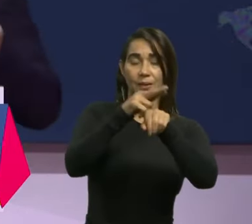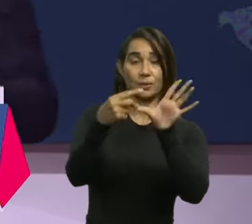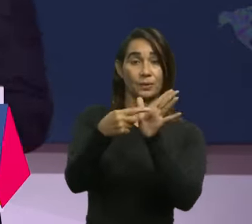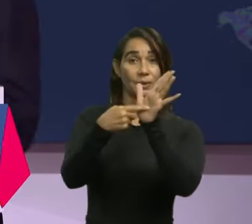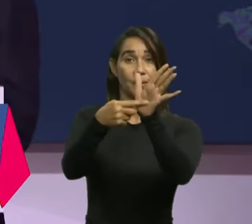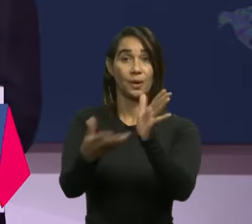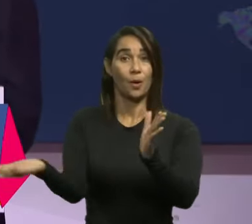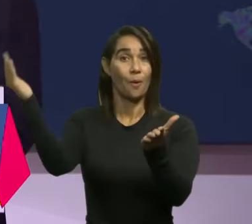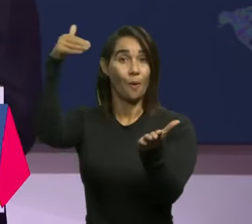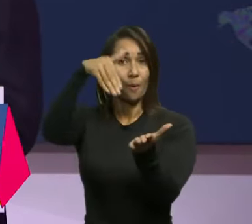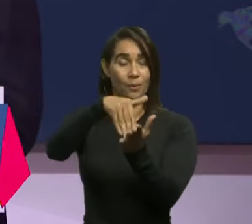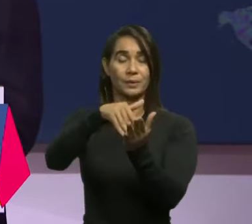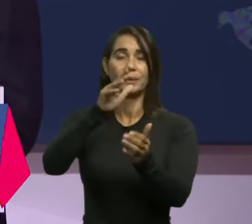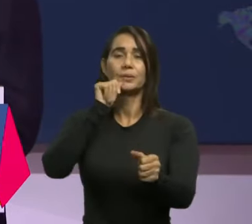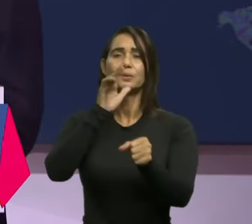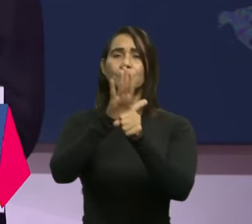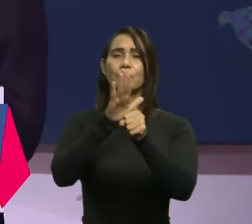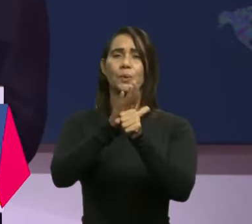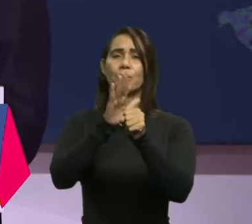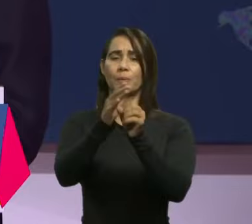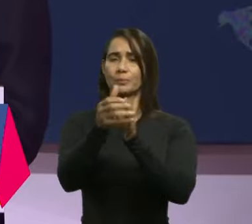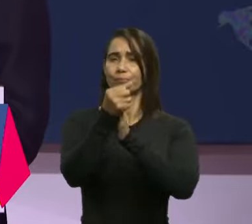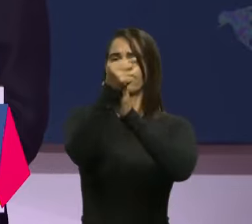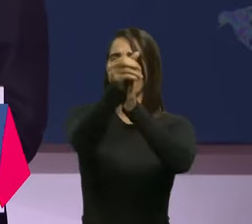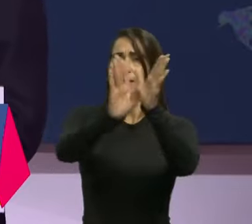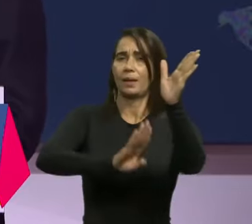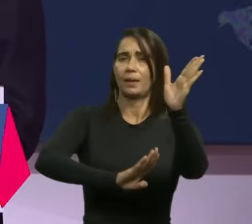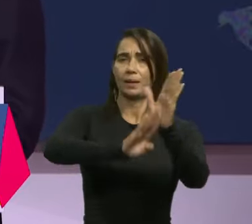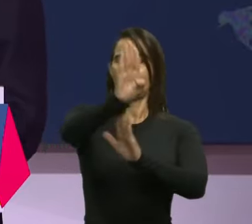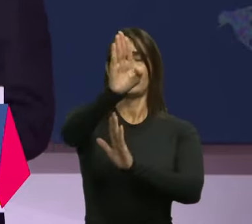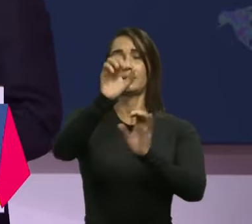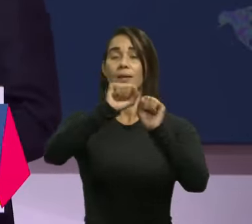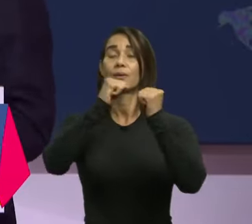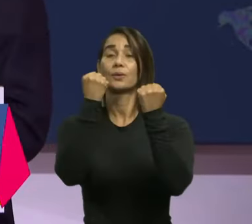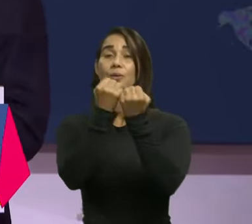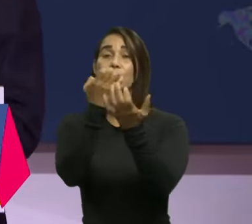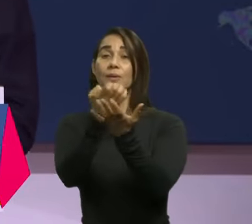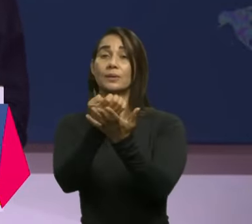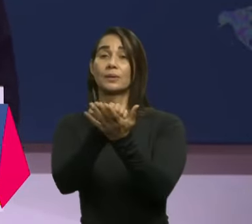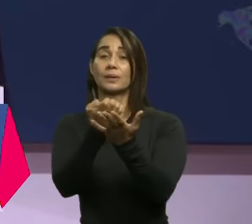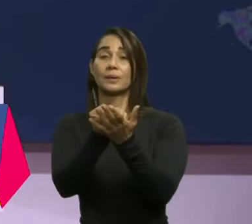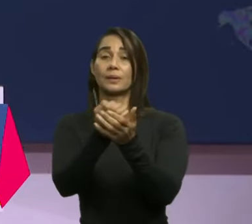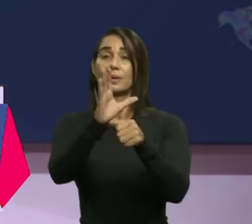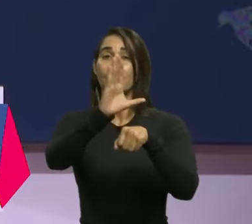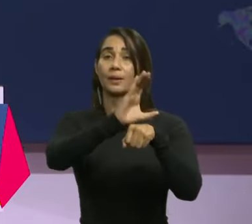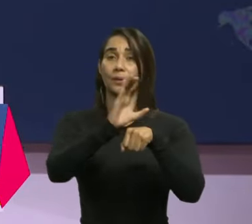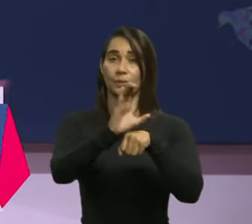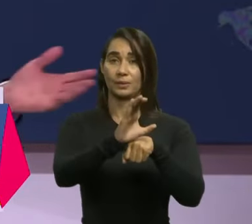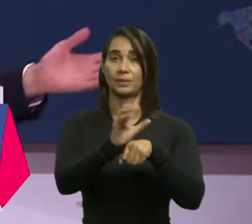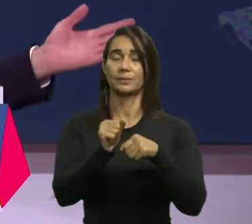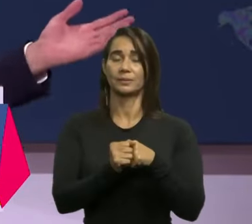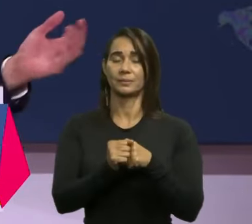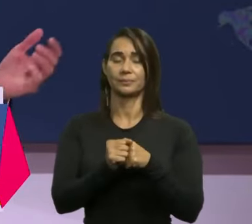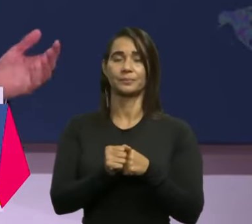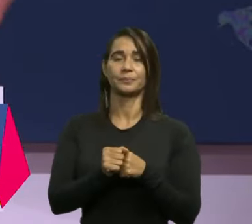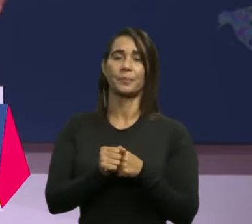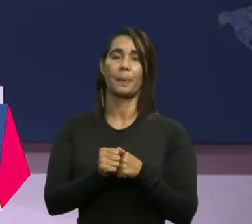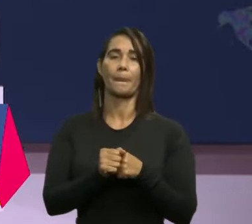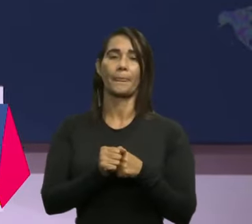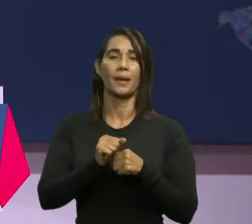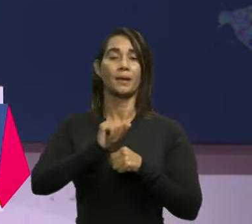más su compromiso con liderar el desarrollo social y económico de nuestro continente si lo hacemos